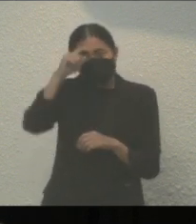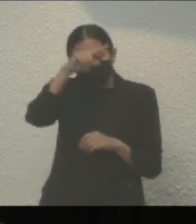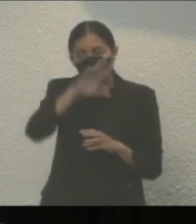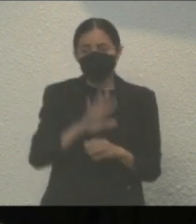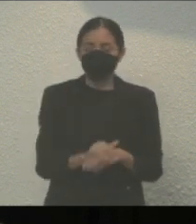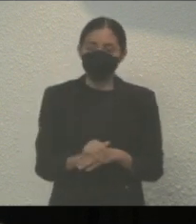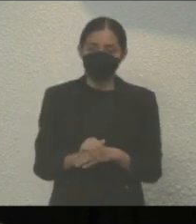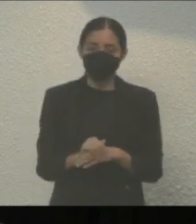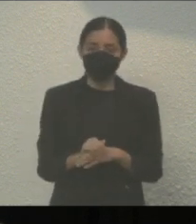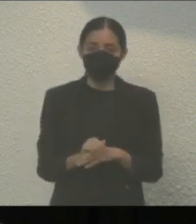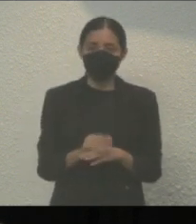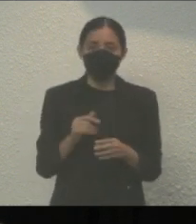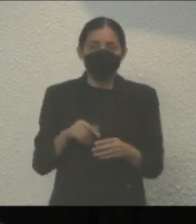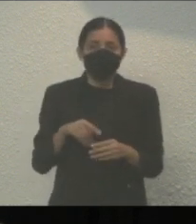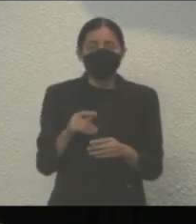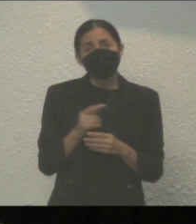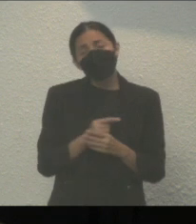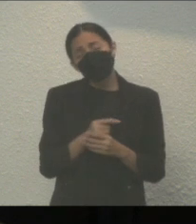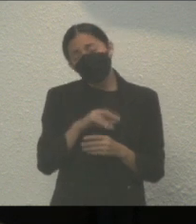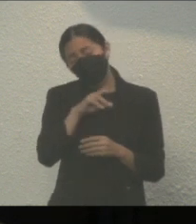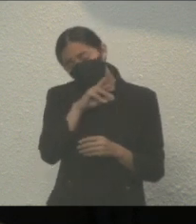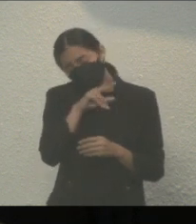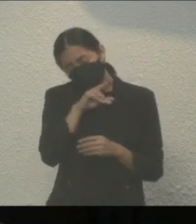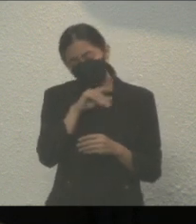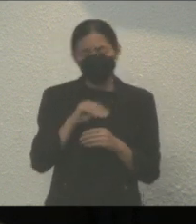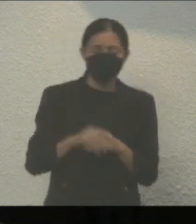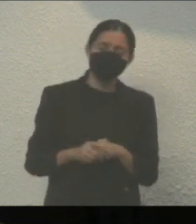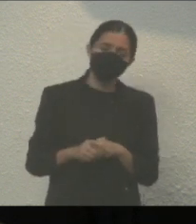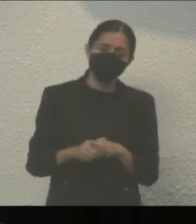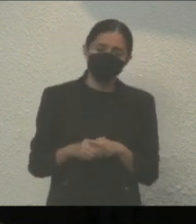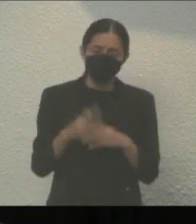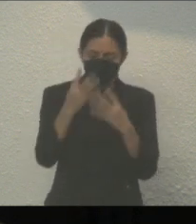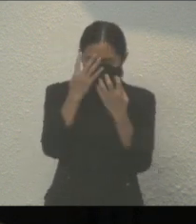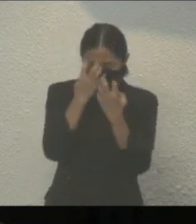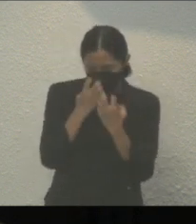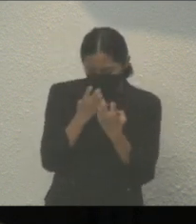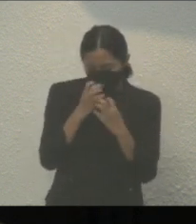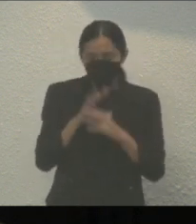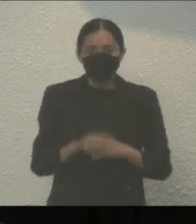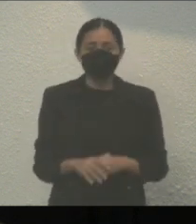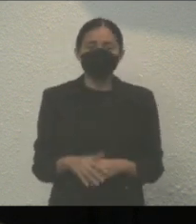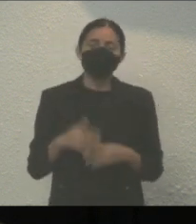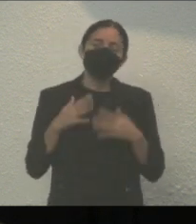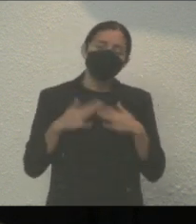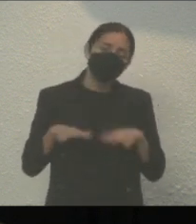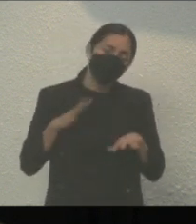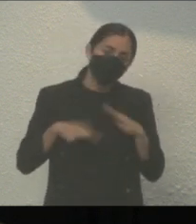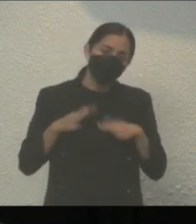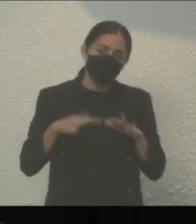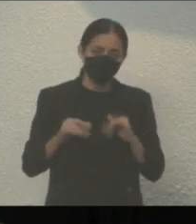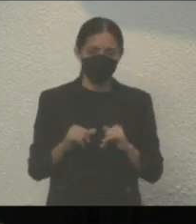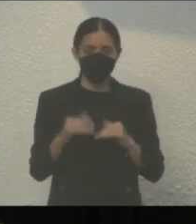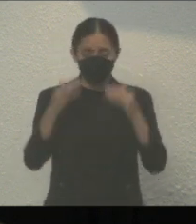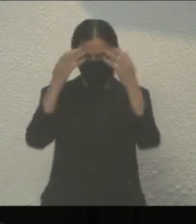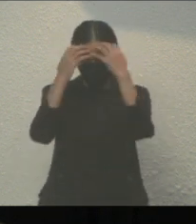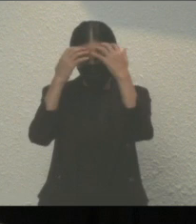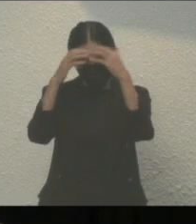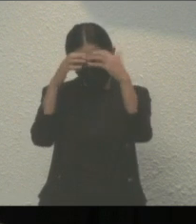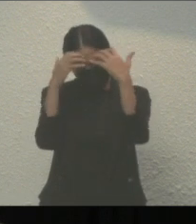difíciles, angustia, desesperación, frustración, cansancio tanto físico como